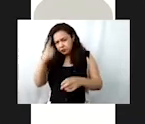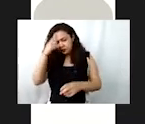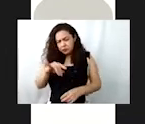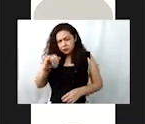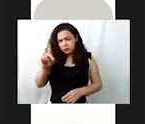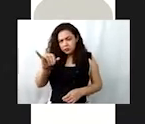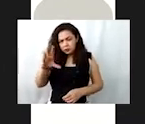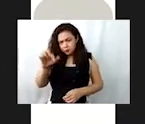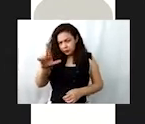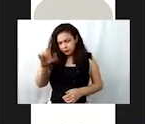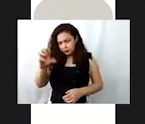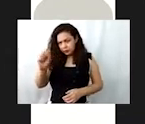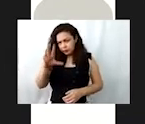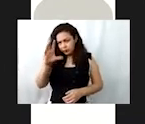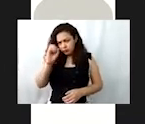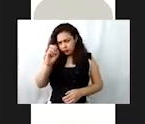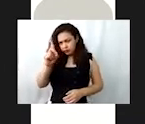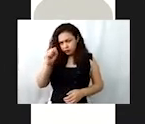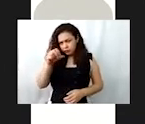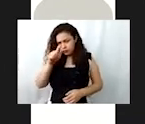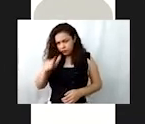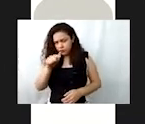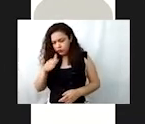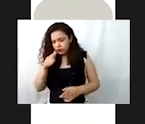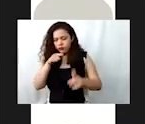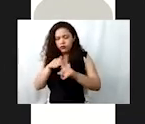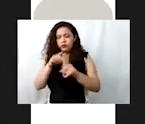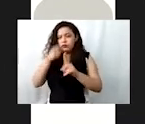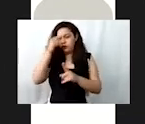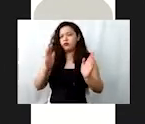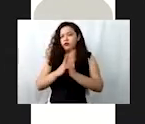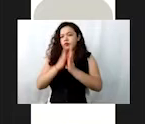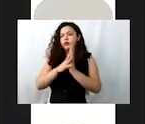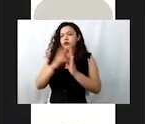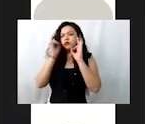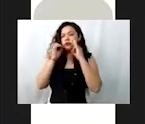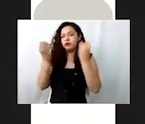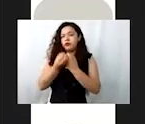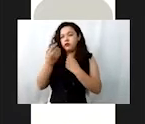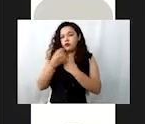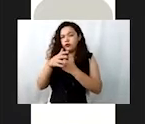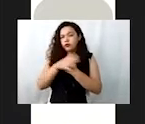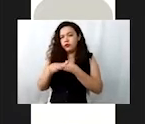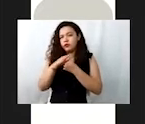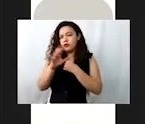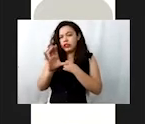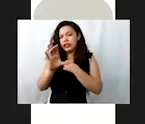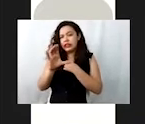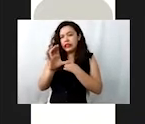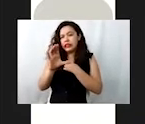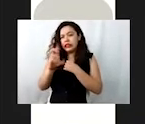ODS 17, que habla específicamente de la participación de organizaciones de la sociedad civil. Y pues bueno,